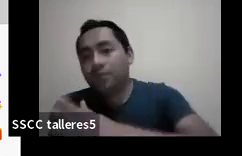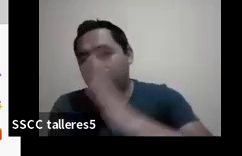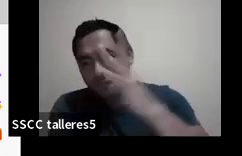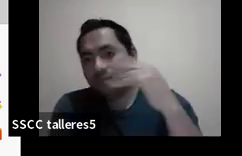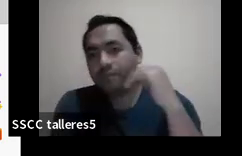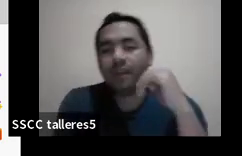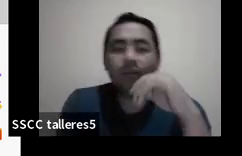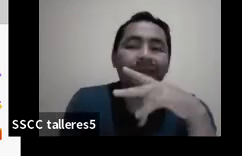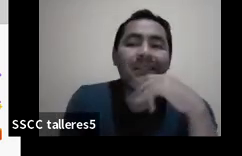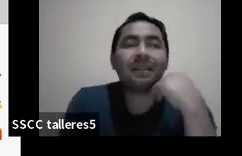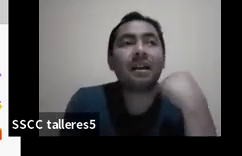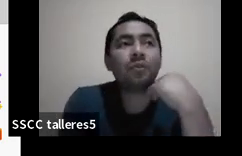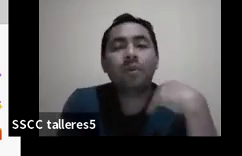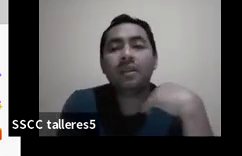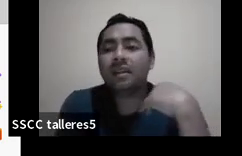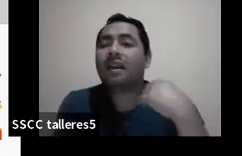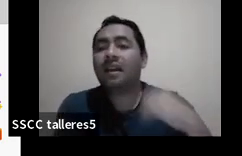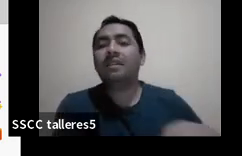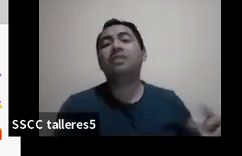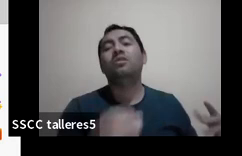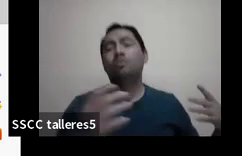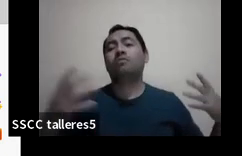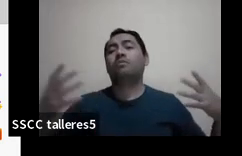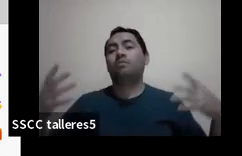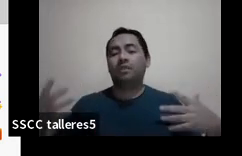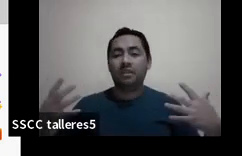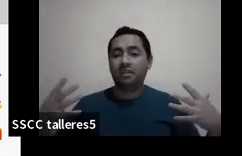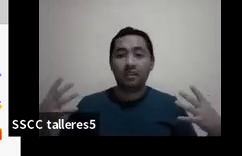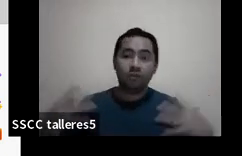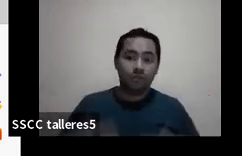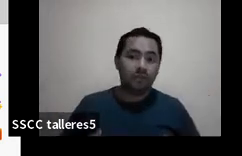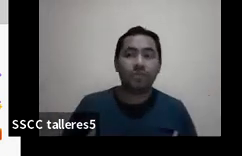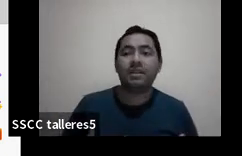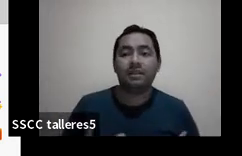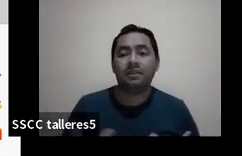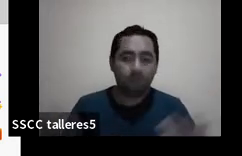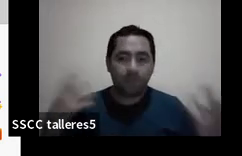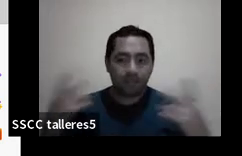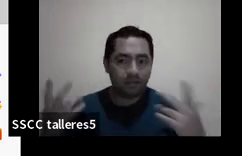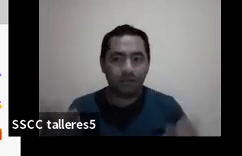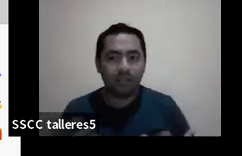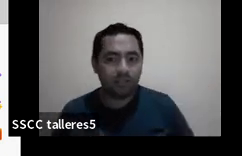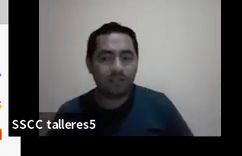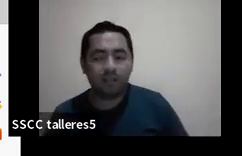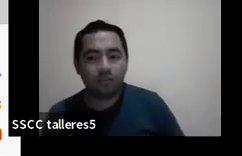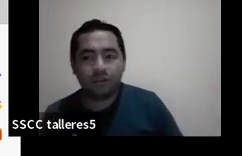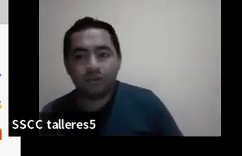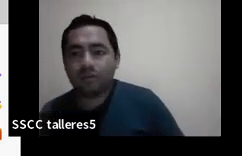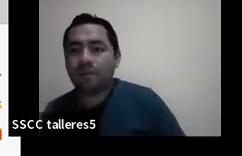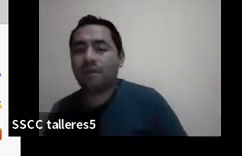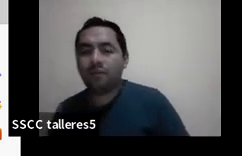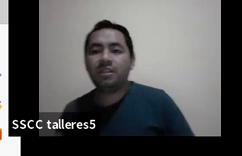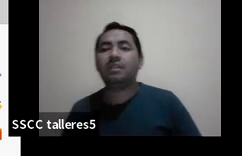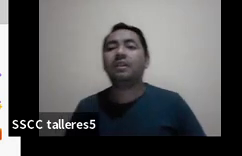otro caso, ya un tercer caso, puede ser que el niño se concibe oyente, padres oyentes, el niño